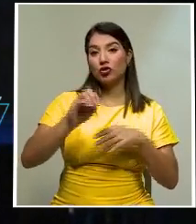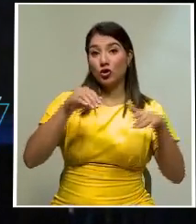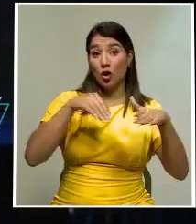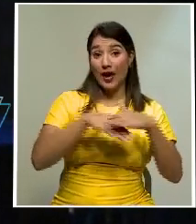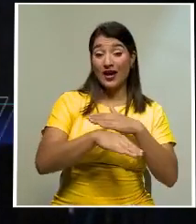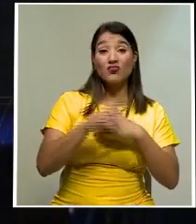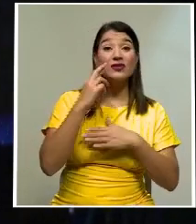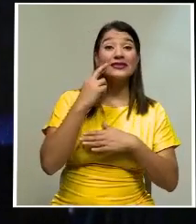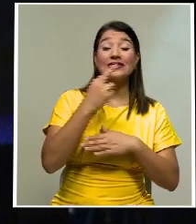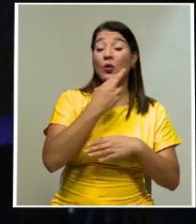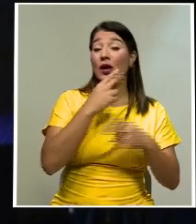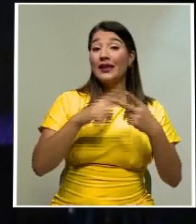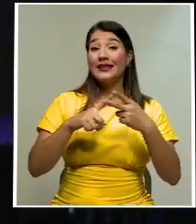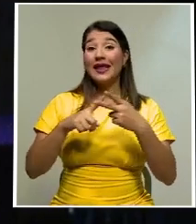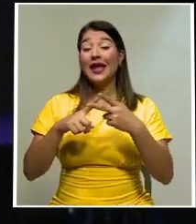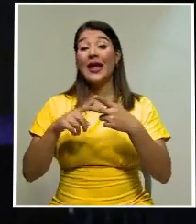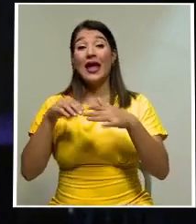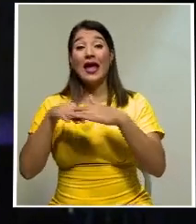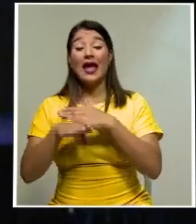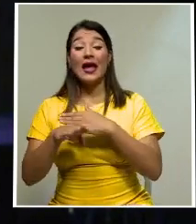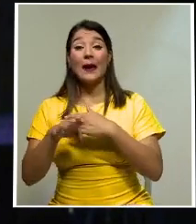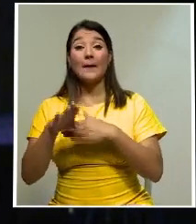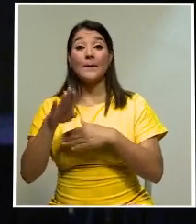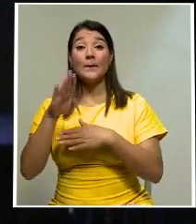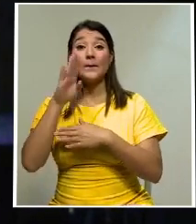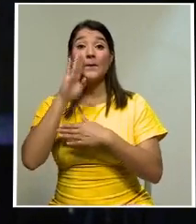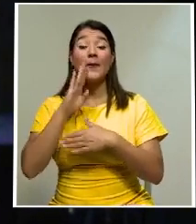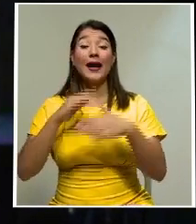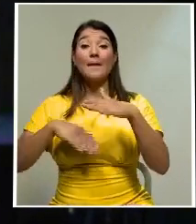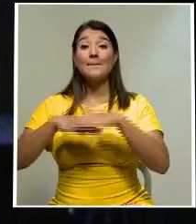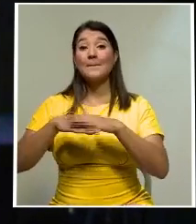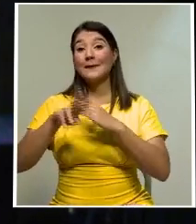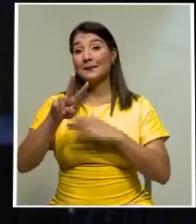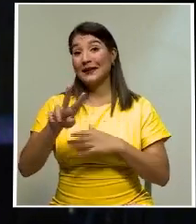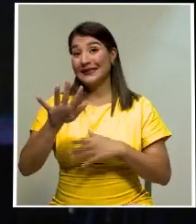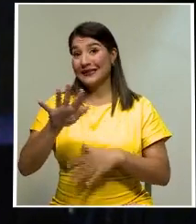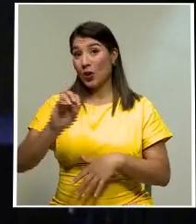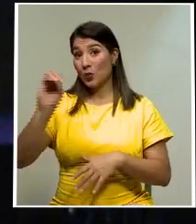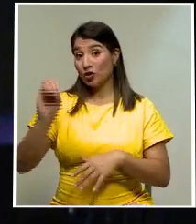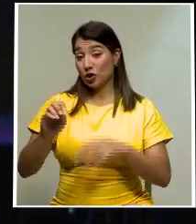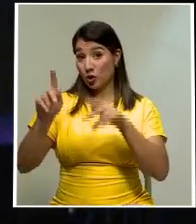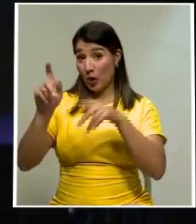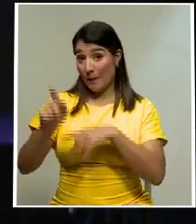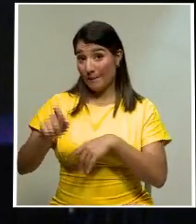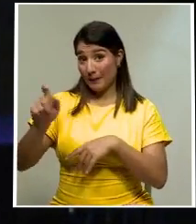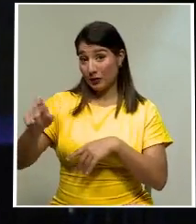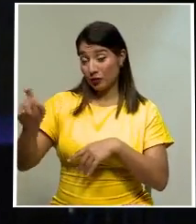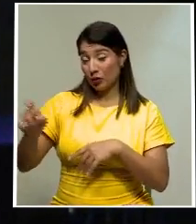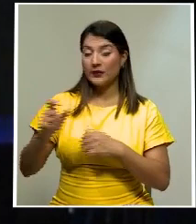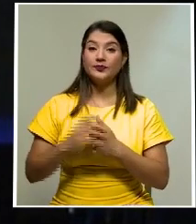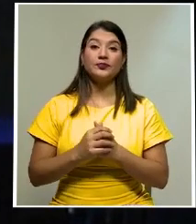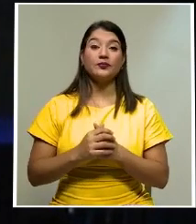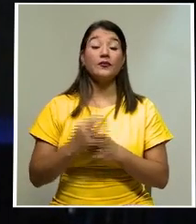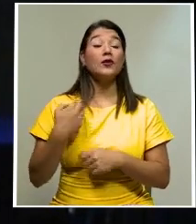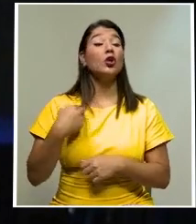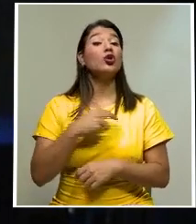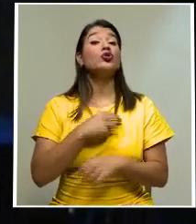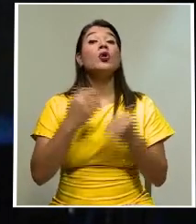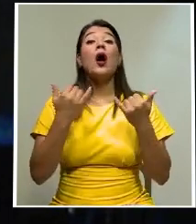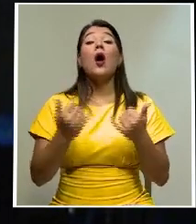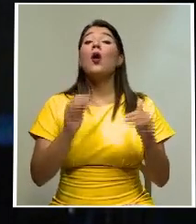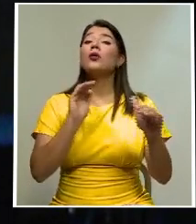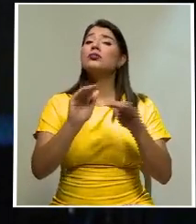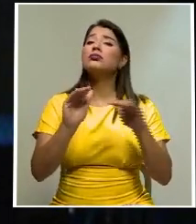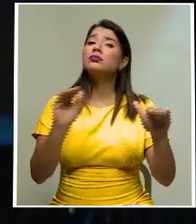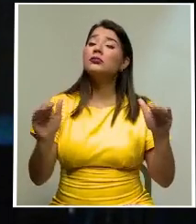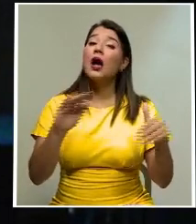un 25% lo que son los bares, ¿verdad? En este caso, sí instamos a todos los